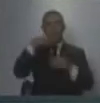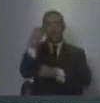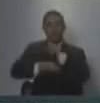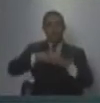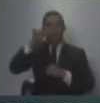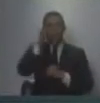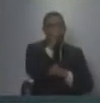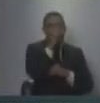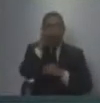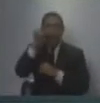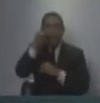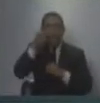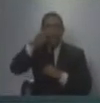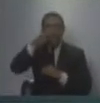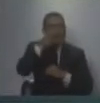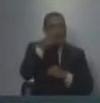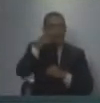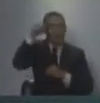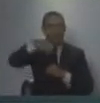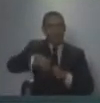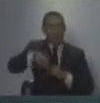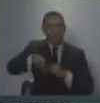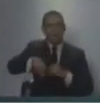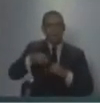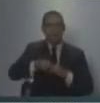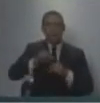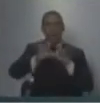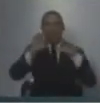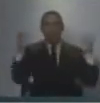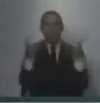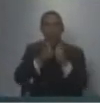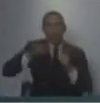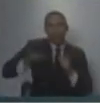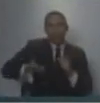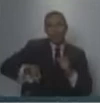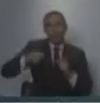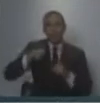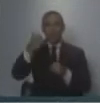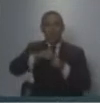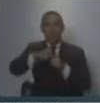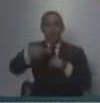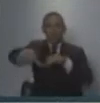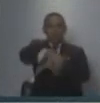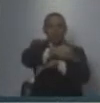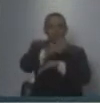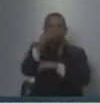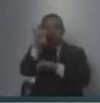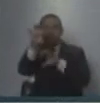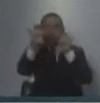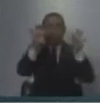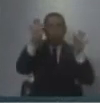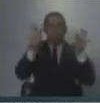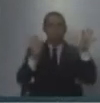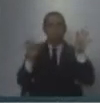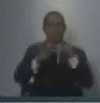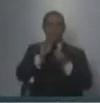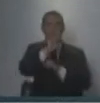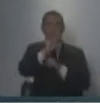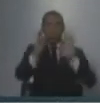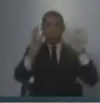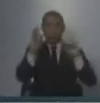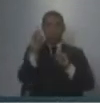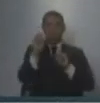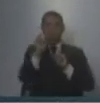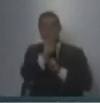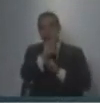puntos estratégicos de Maracaibo. El resultado de estas cámaras, de un solo robo a entidades bancarias, 228